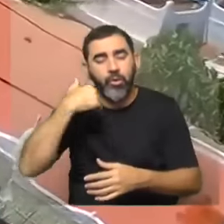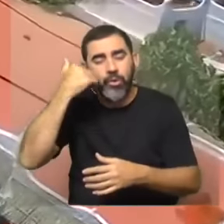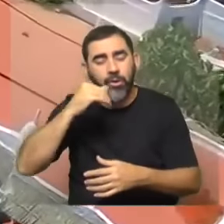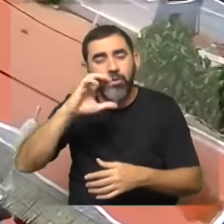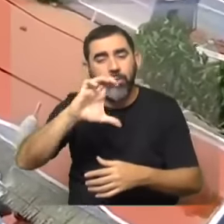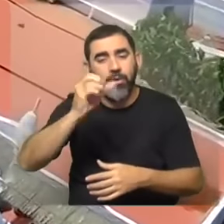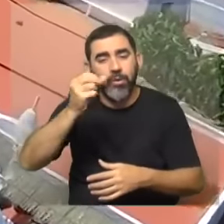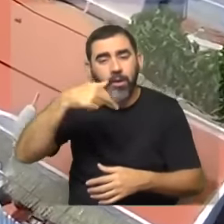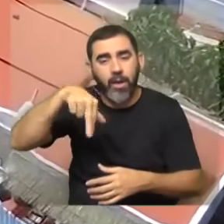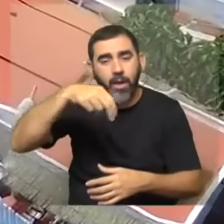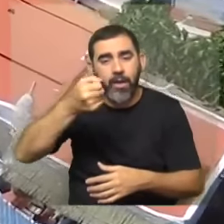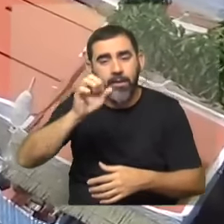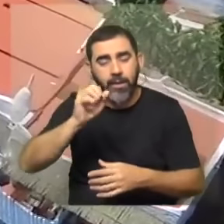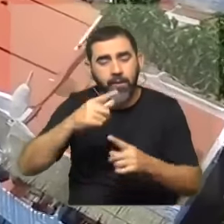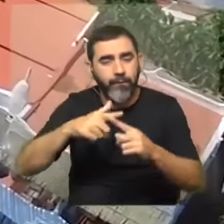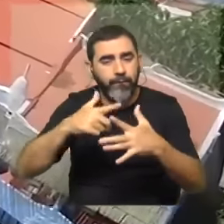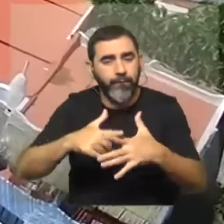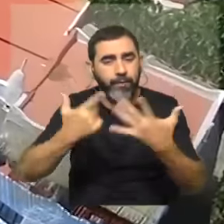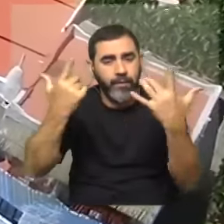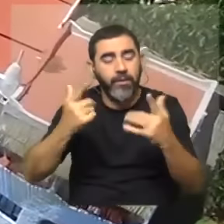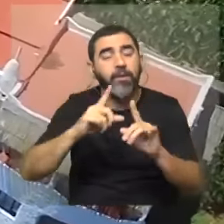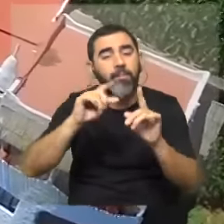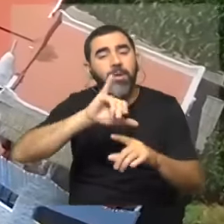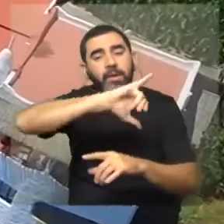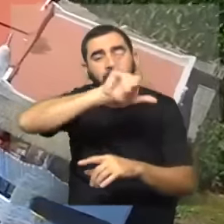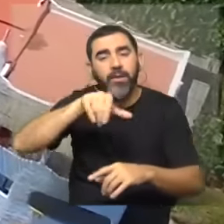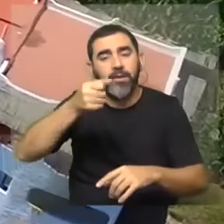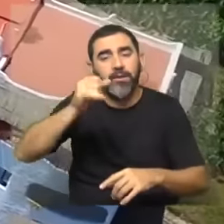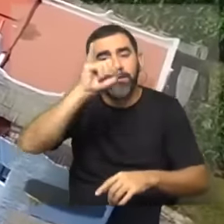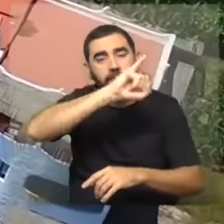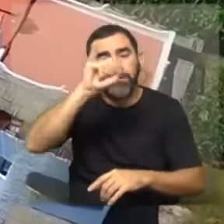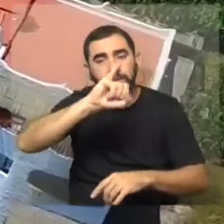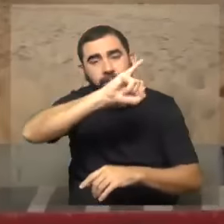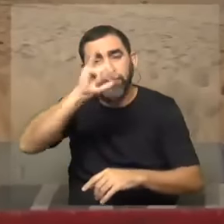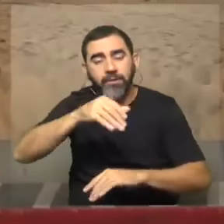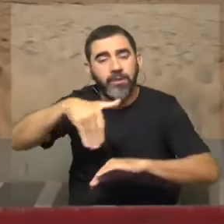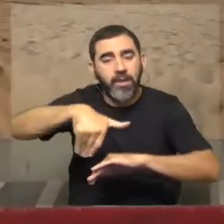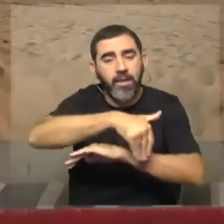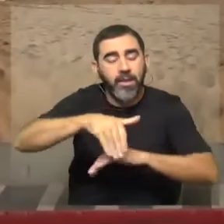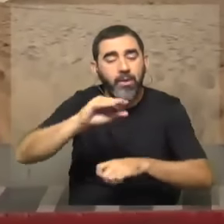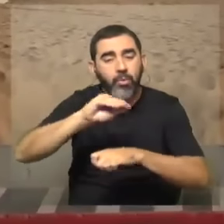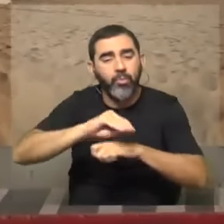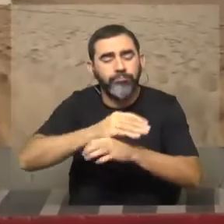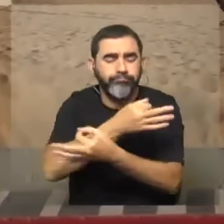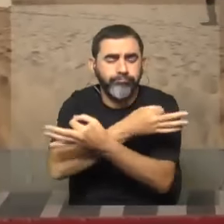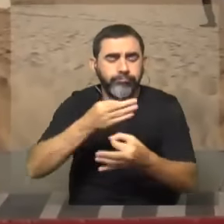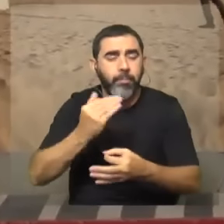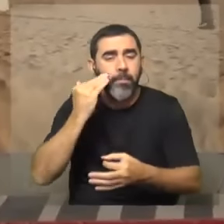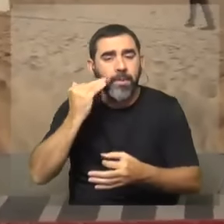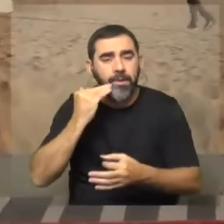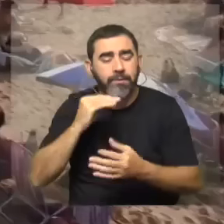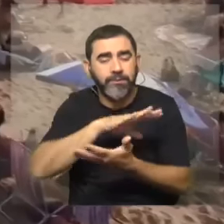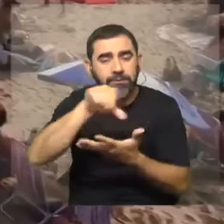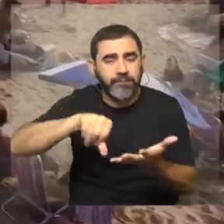en otro festival yaas a la calle ese maravilloso espectáculo y movimiento cultural de la ciudad de Mercedes